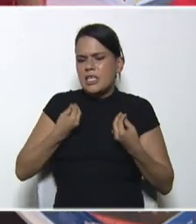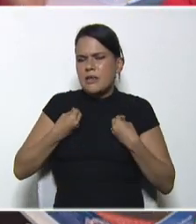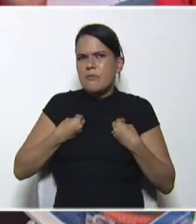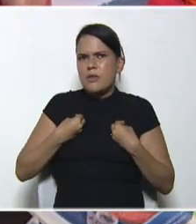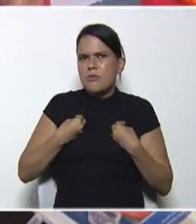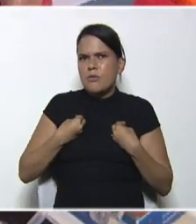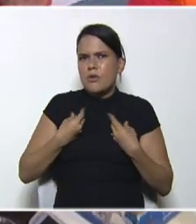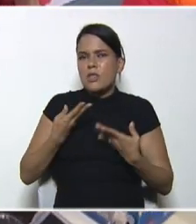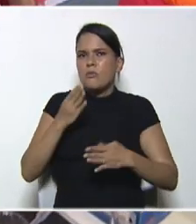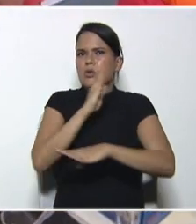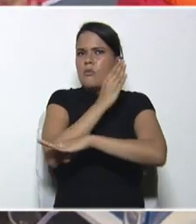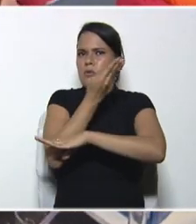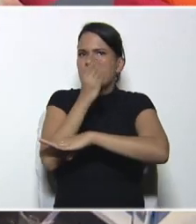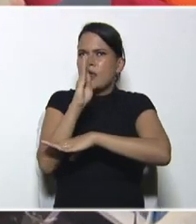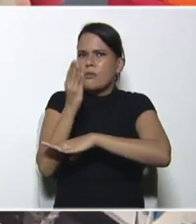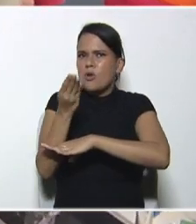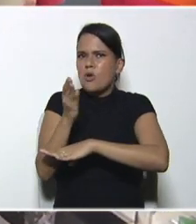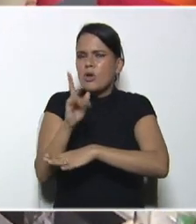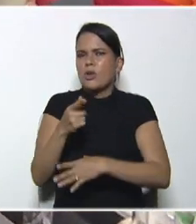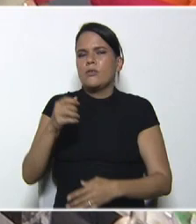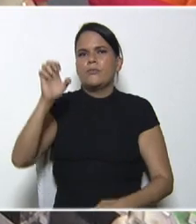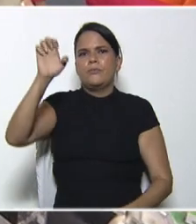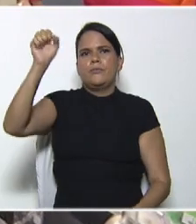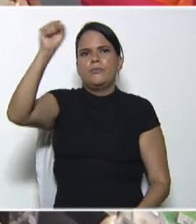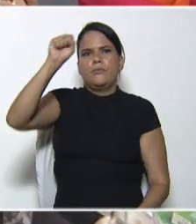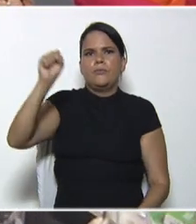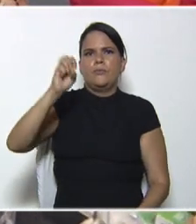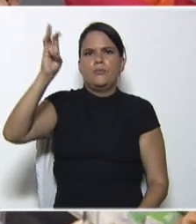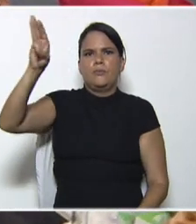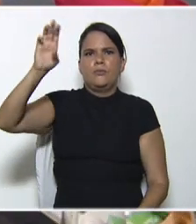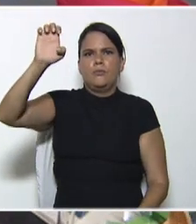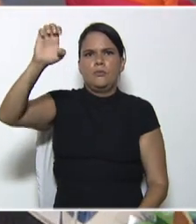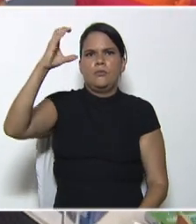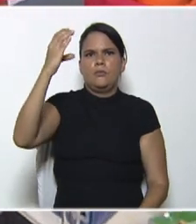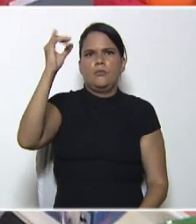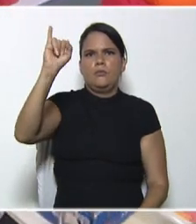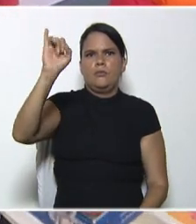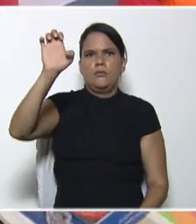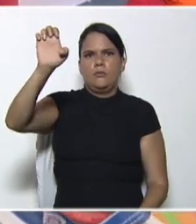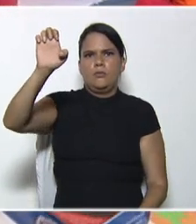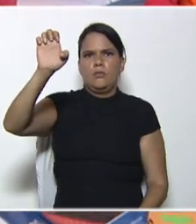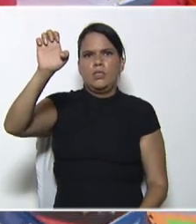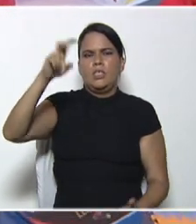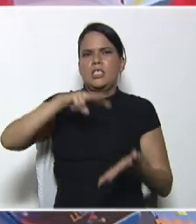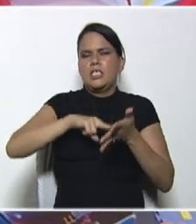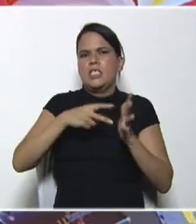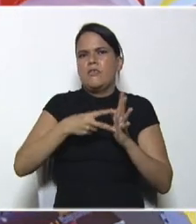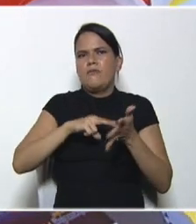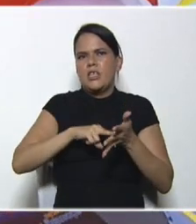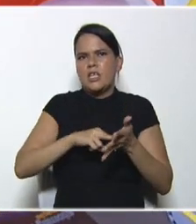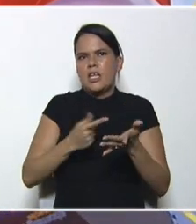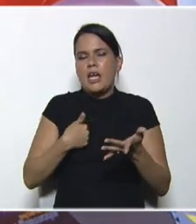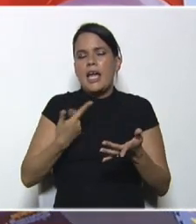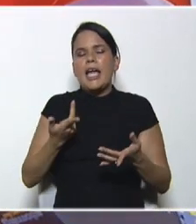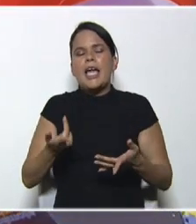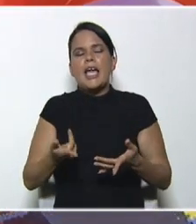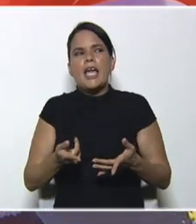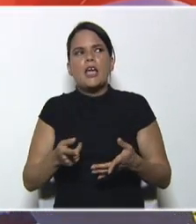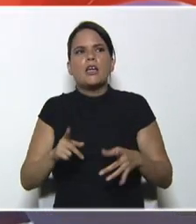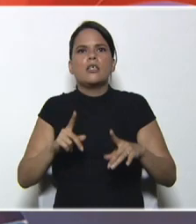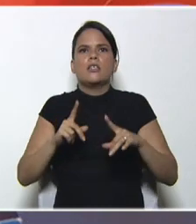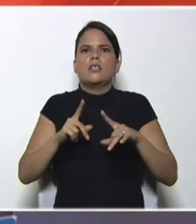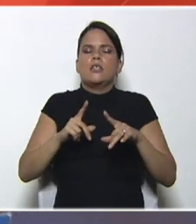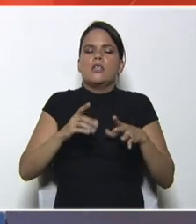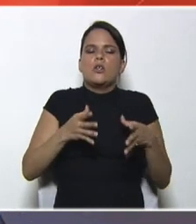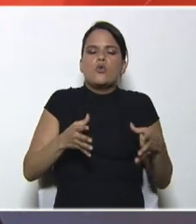vista biológico, veamos a qué se refiere. El concepto biológico de especie define una especie como